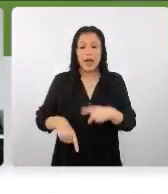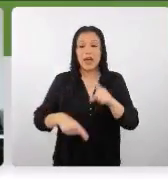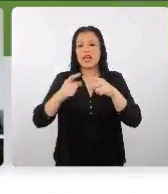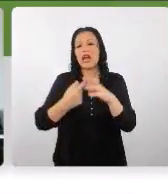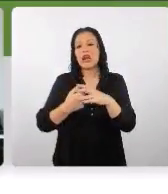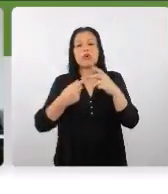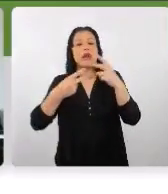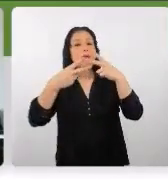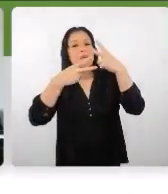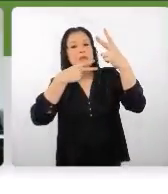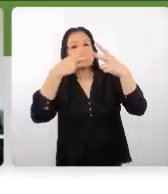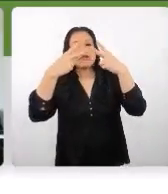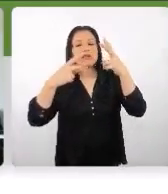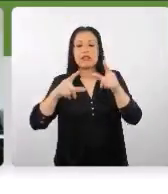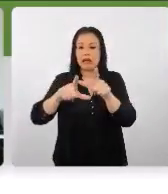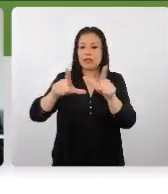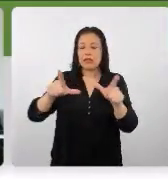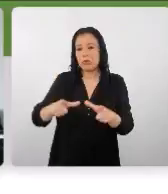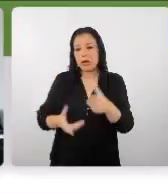compraría,